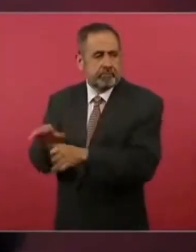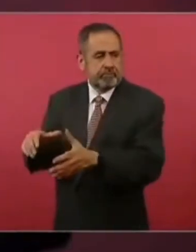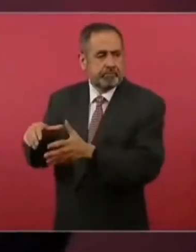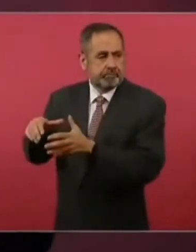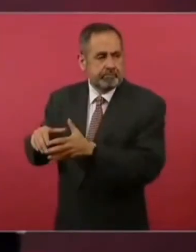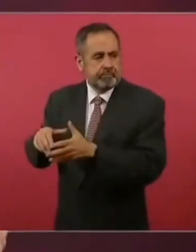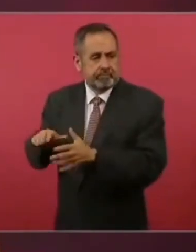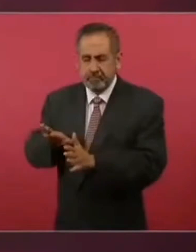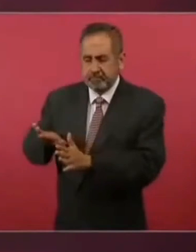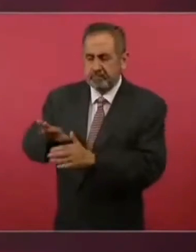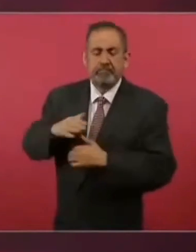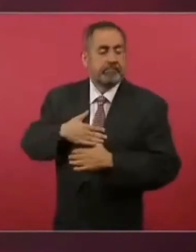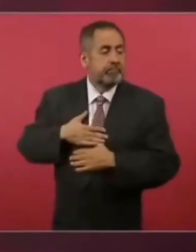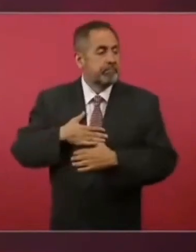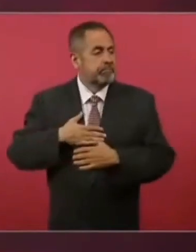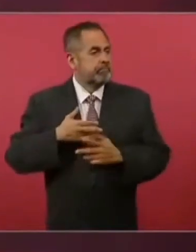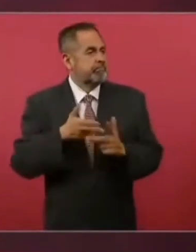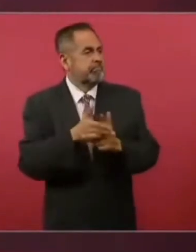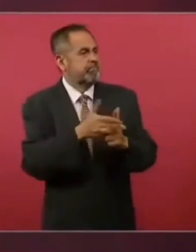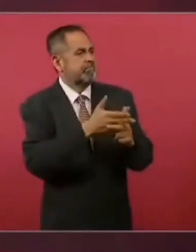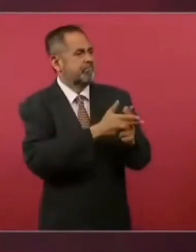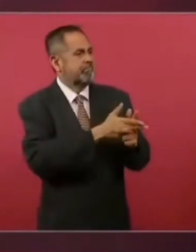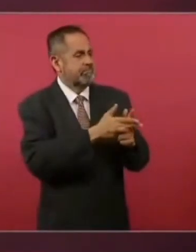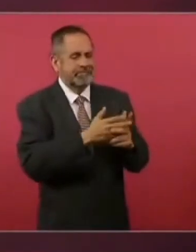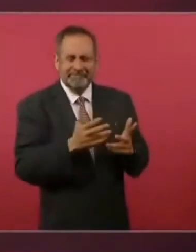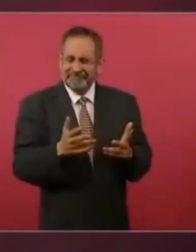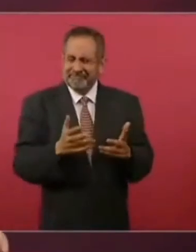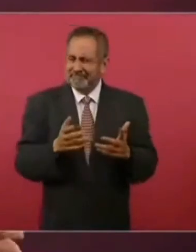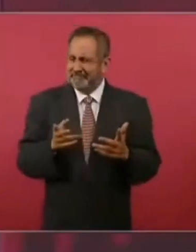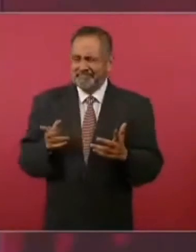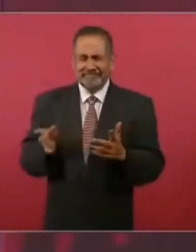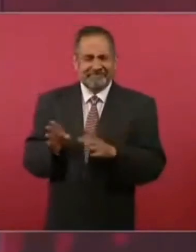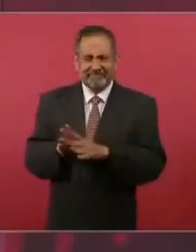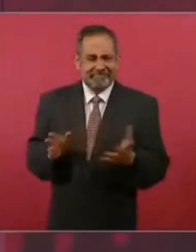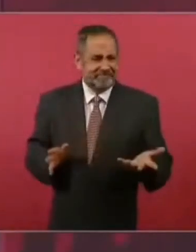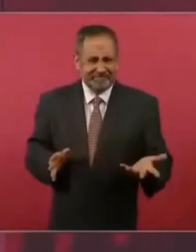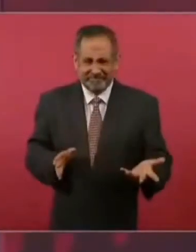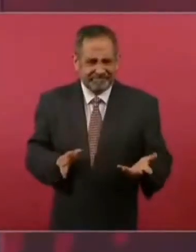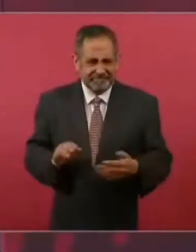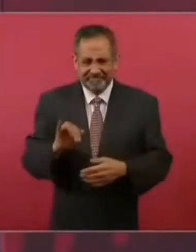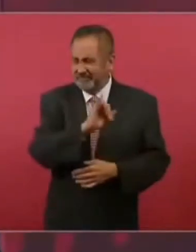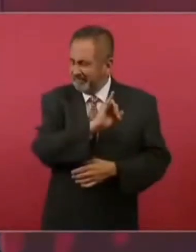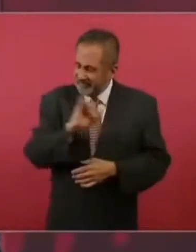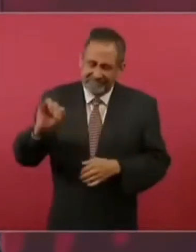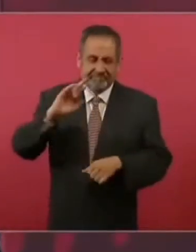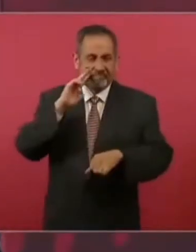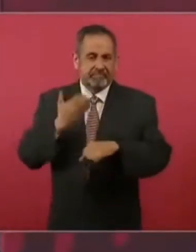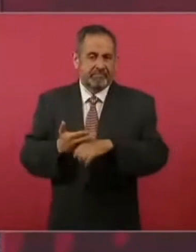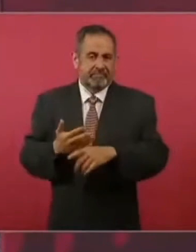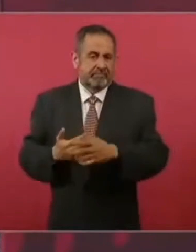No hay que olvidar que de manera irresponsable,